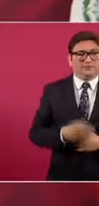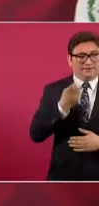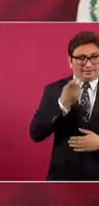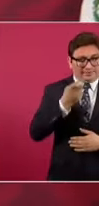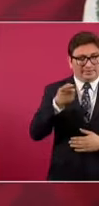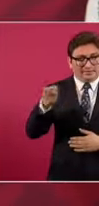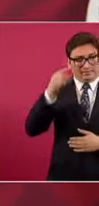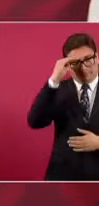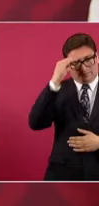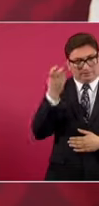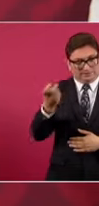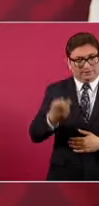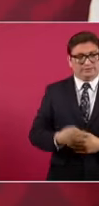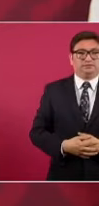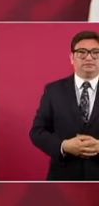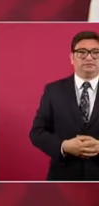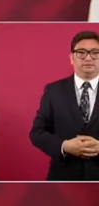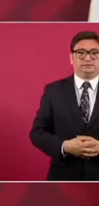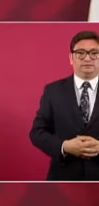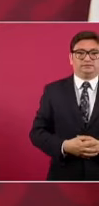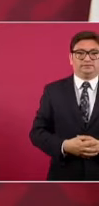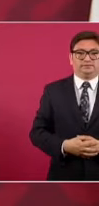es el pensamiento, estamos en